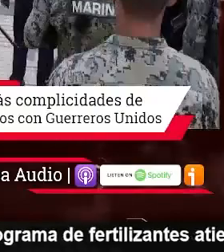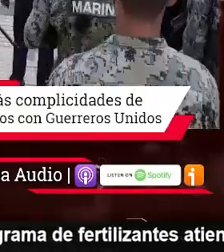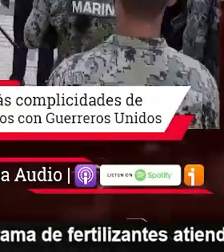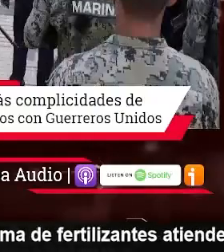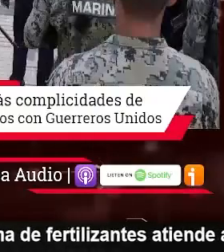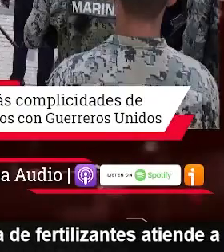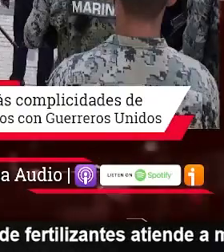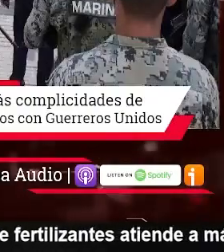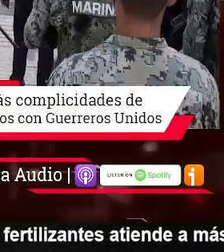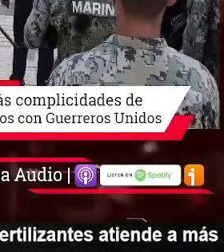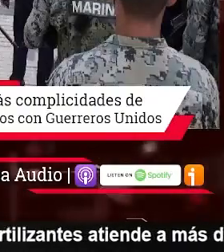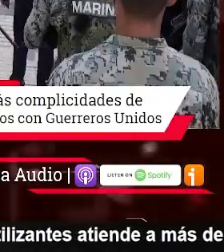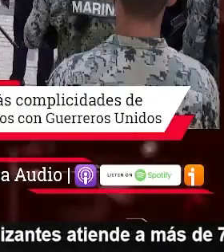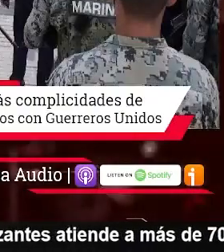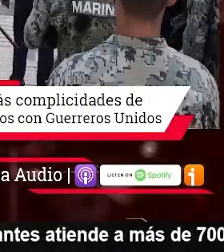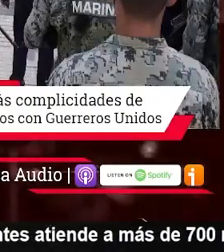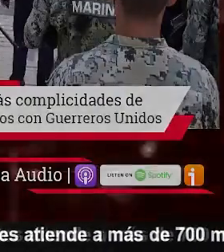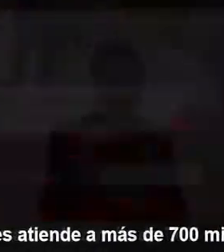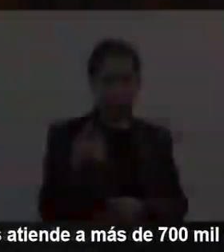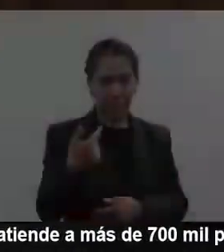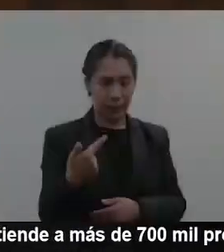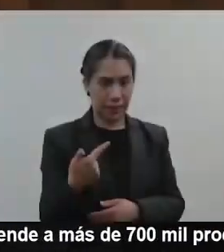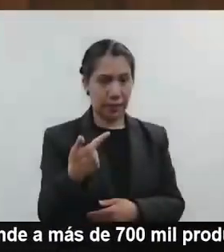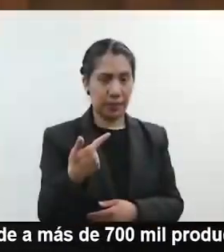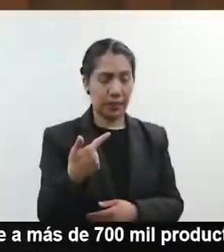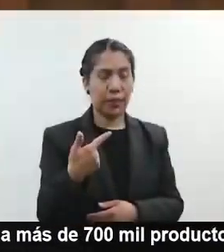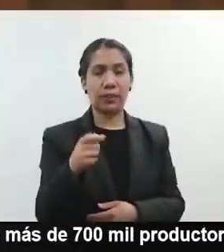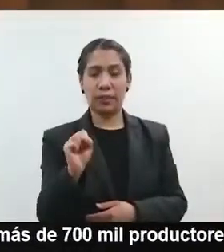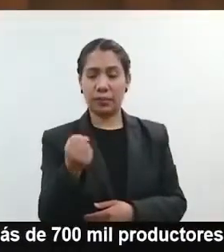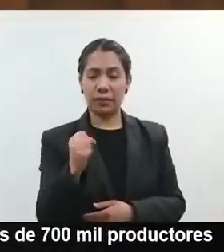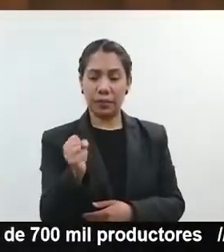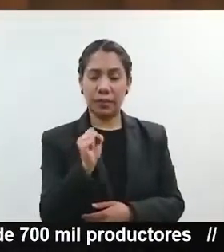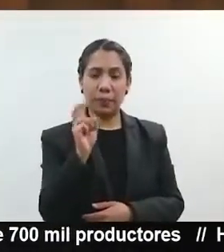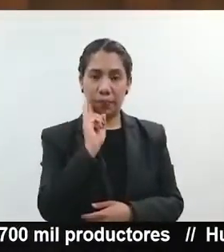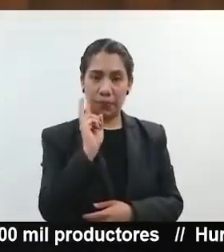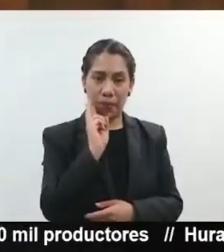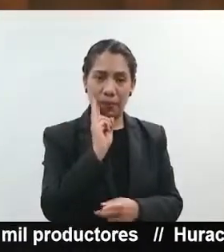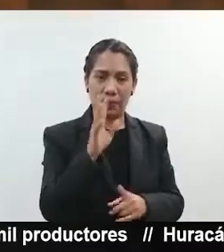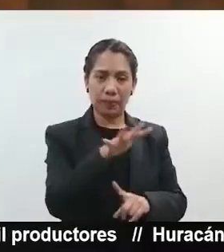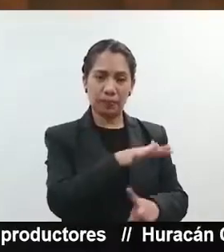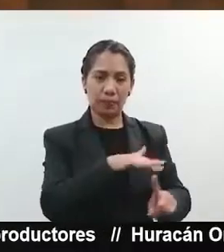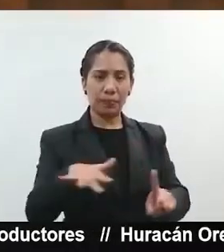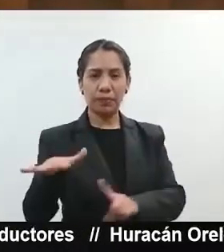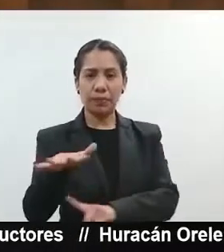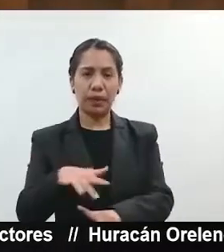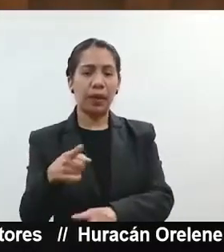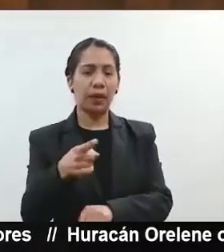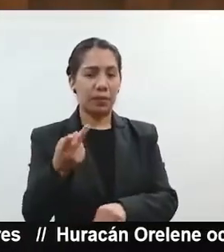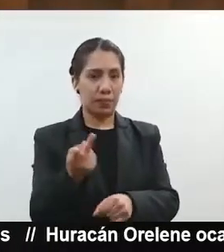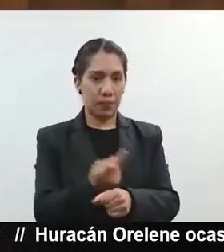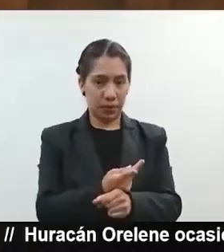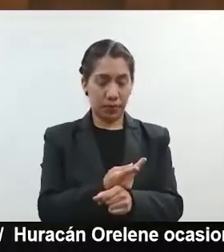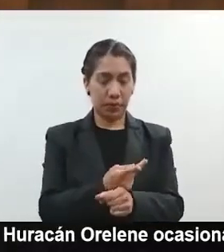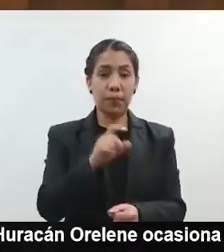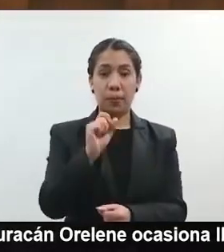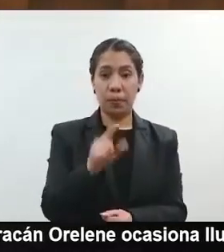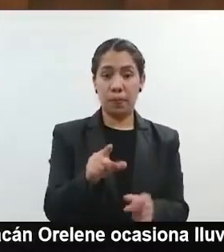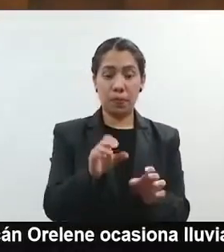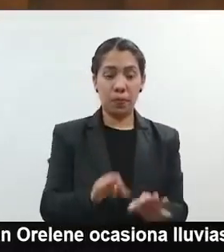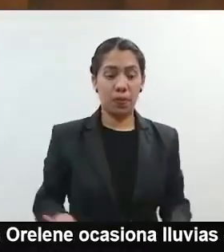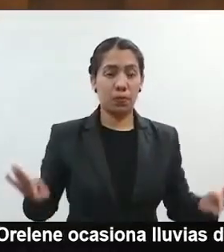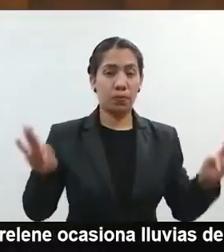lo menciona la integrante del GIEI. Una relación muy importante y que es reiterada en